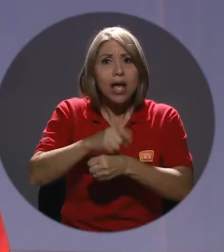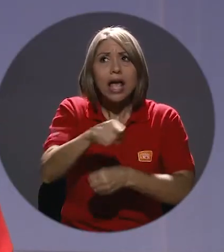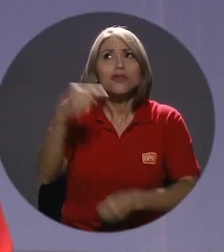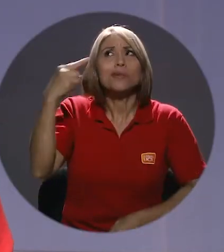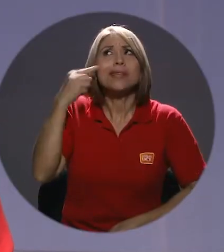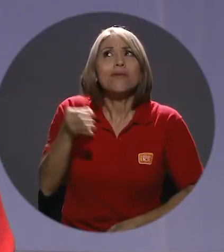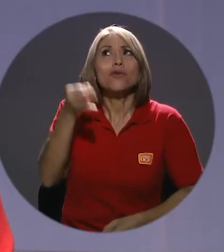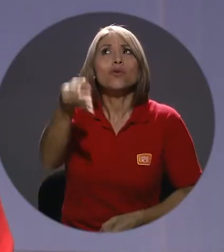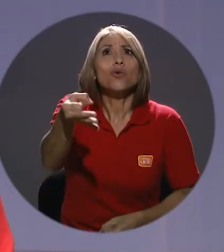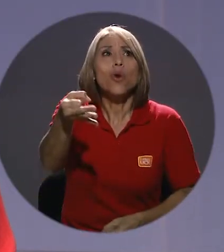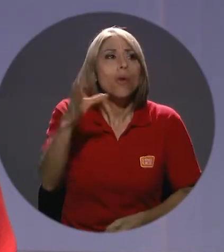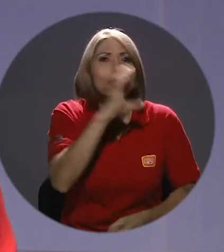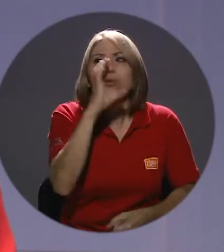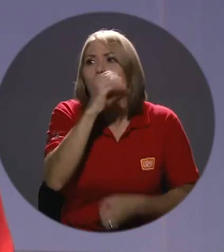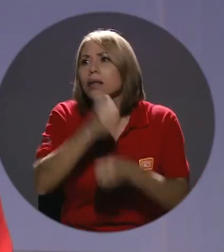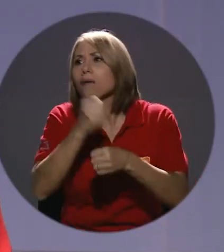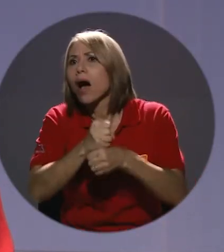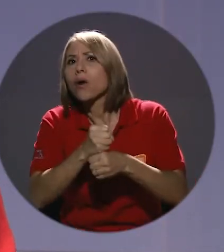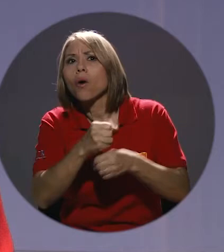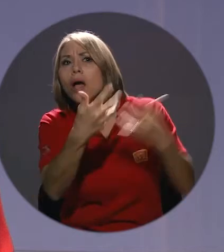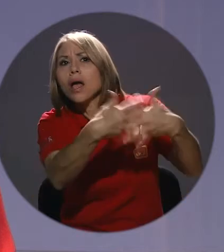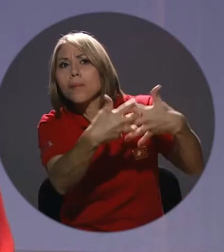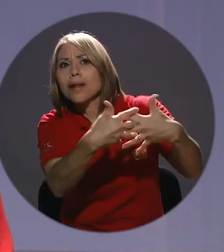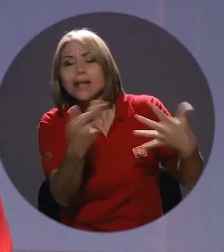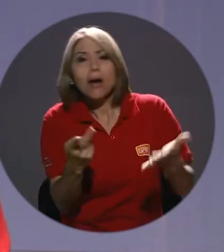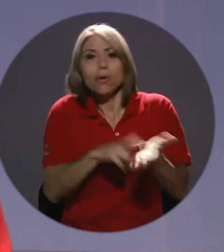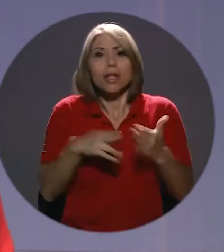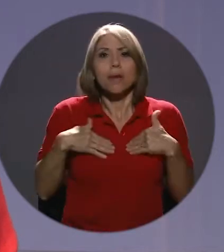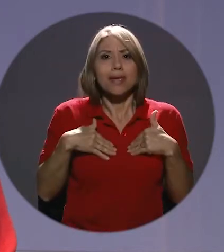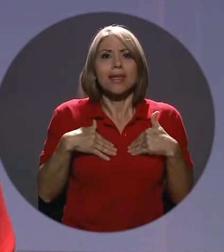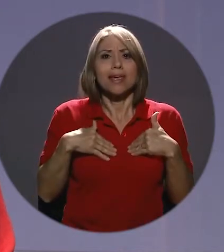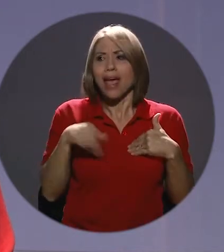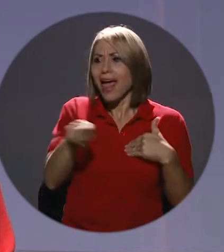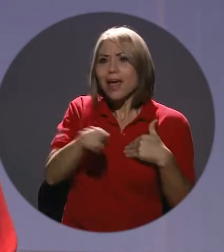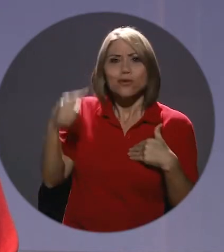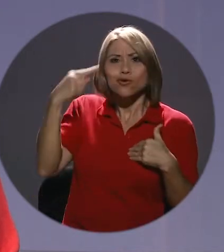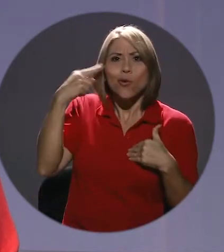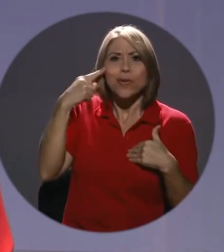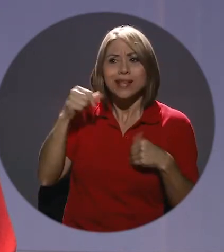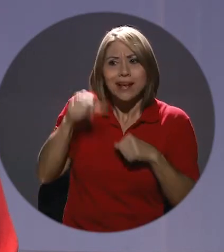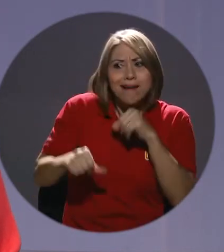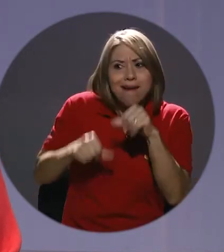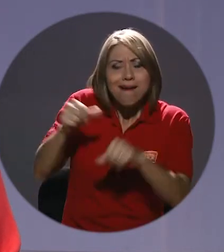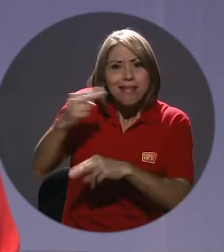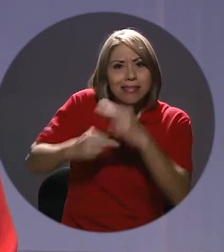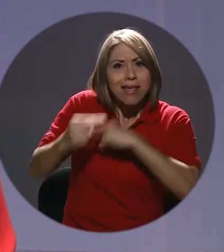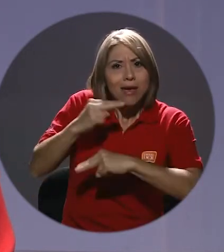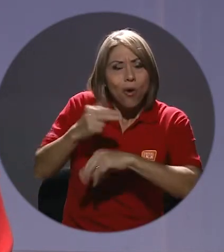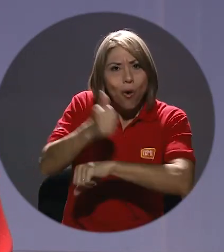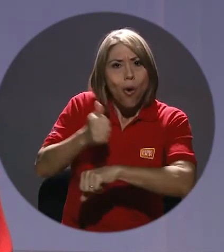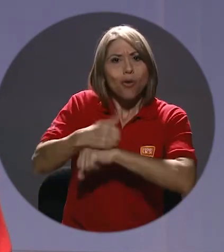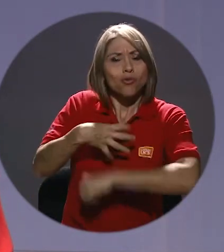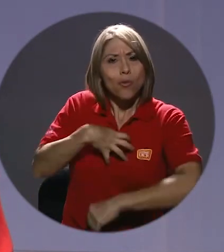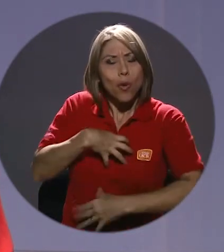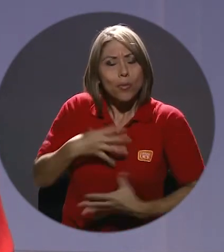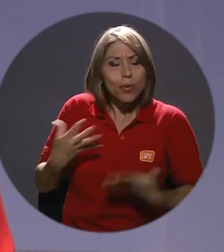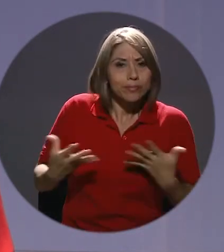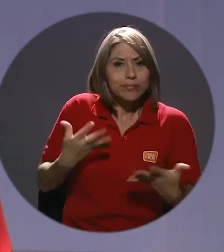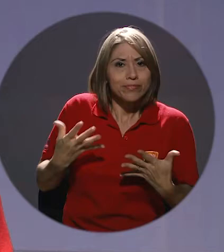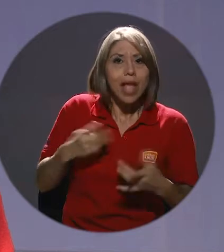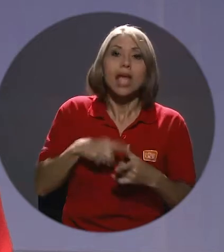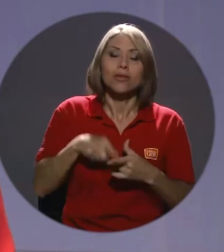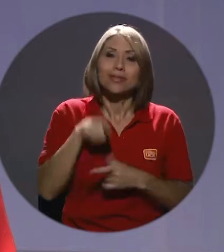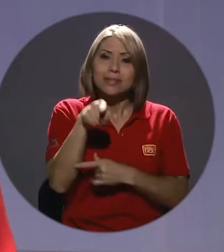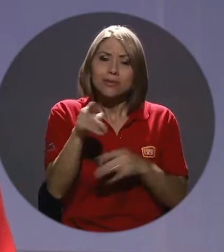ser empleados, no empleadores, ¿verdad? Hay muy poca población que desearía tener su propio negocio, y bueno, esto es una parte importante